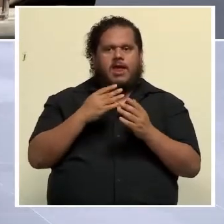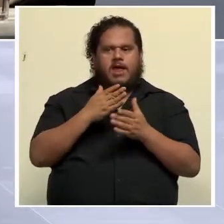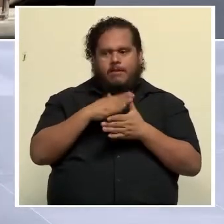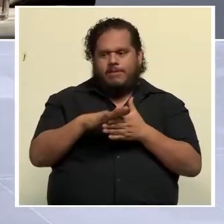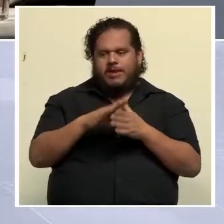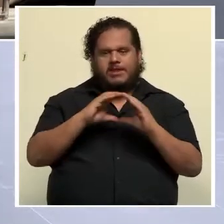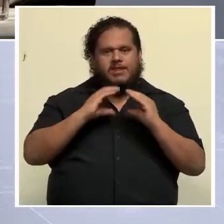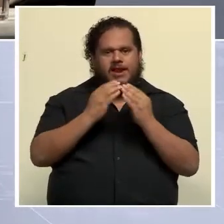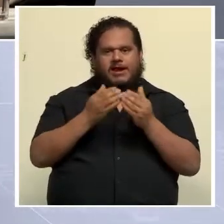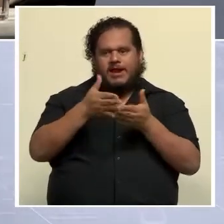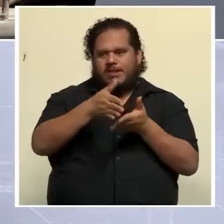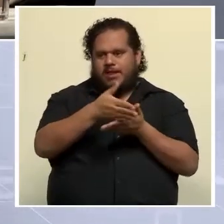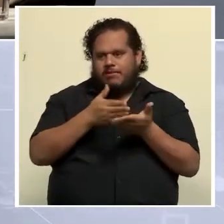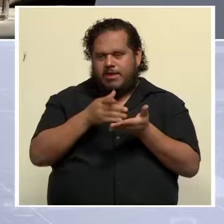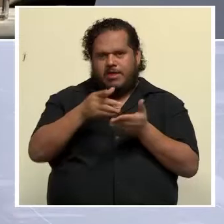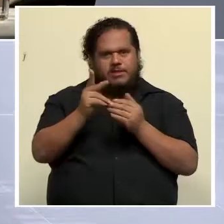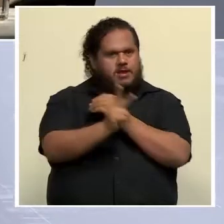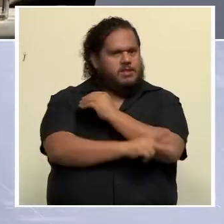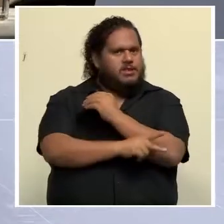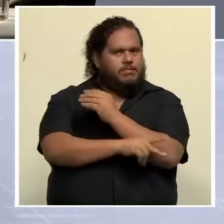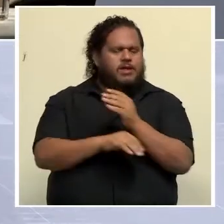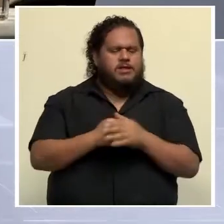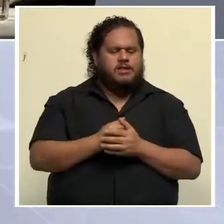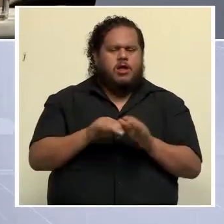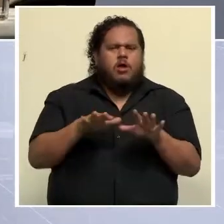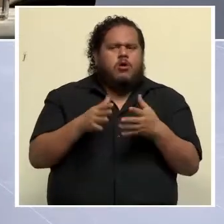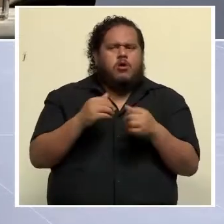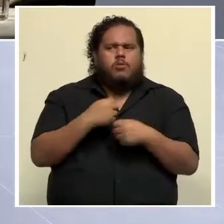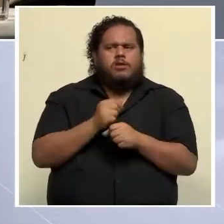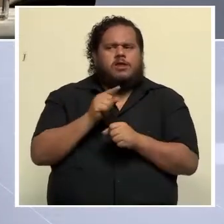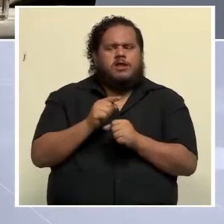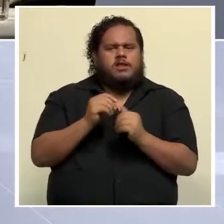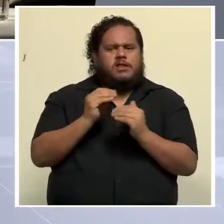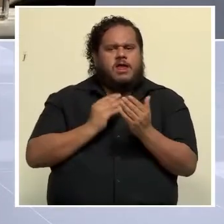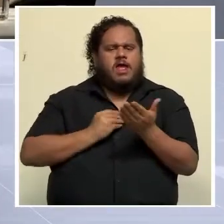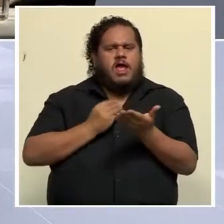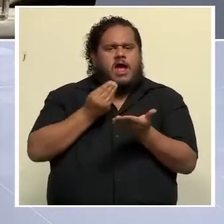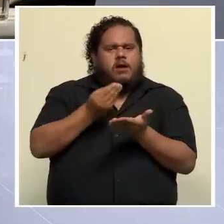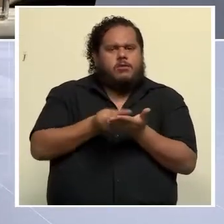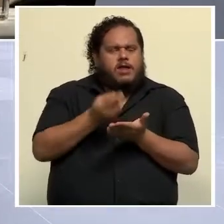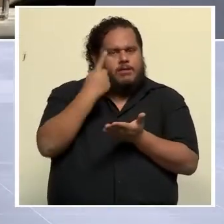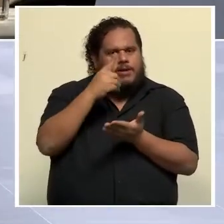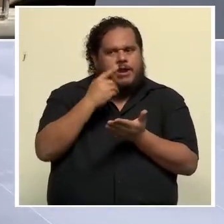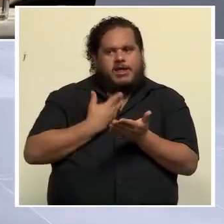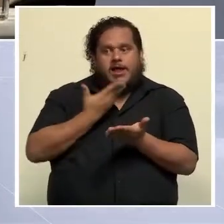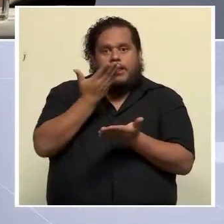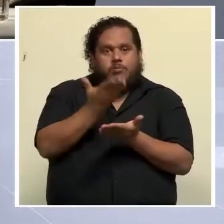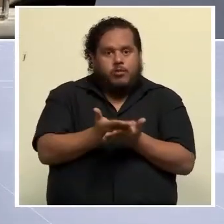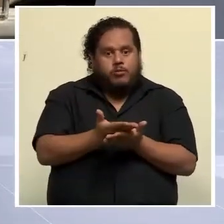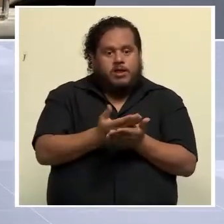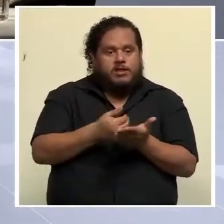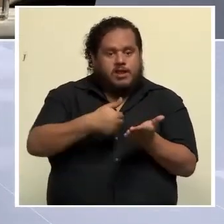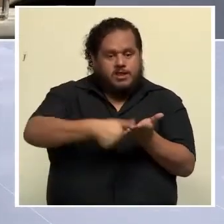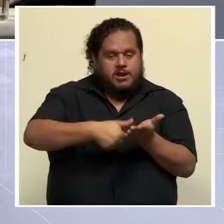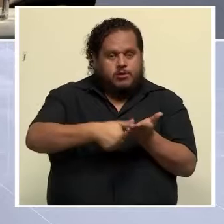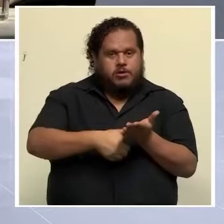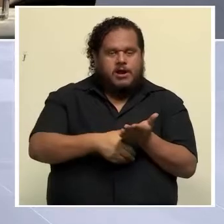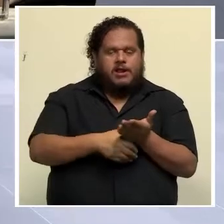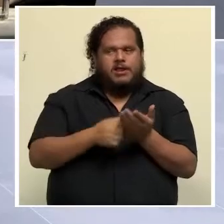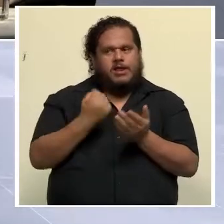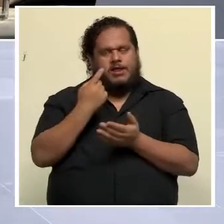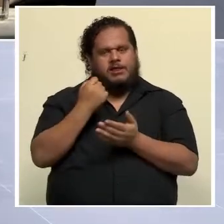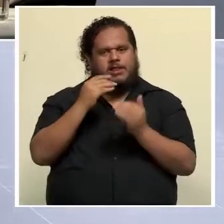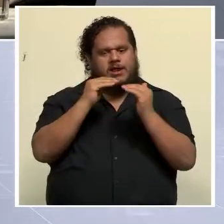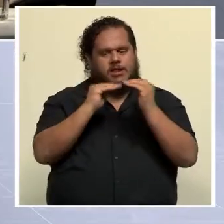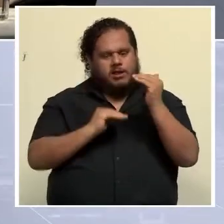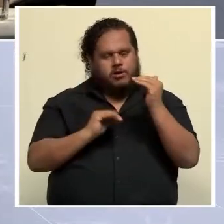país. ¿Cómo hacer este abordaje para que las propuestas electorales entiendan la desigualdad como